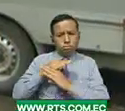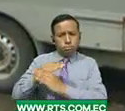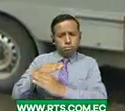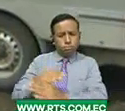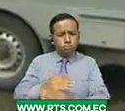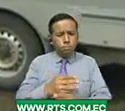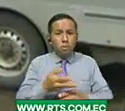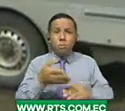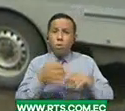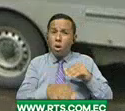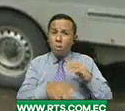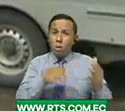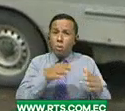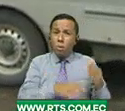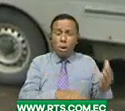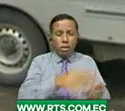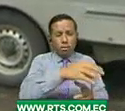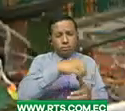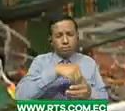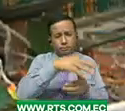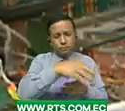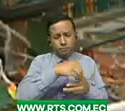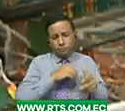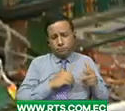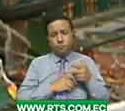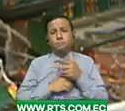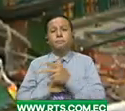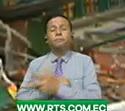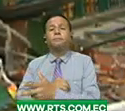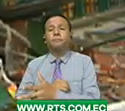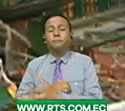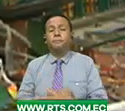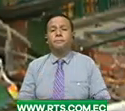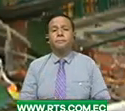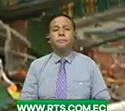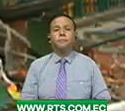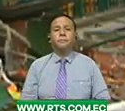los cadáveres. Con imágenes de Javier García, informó Carlos Julio Gurumendi.